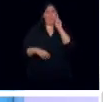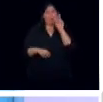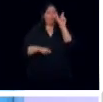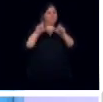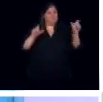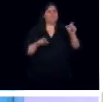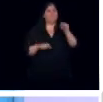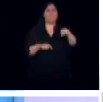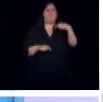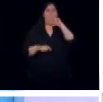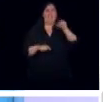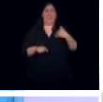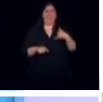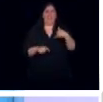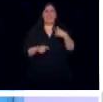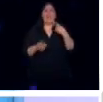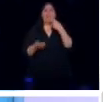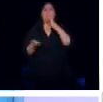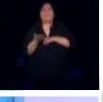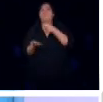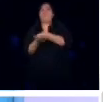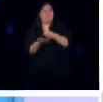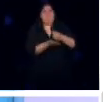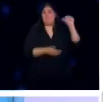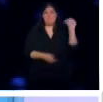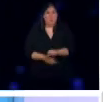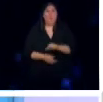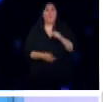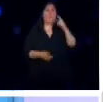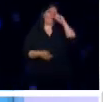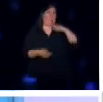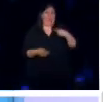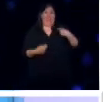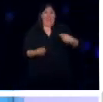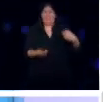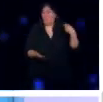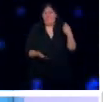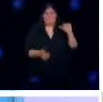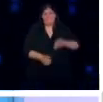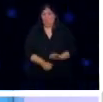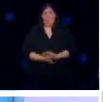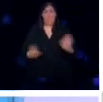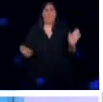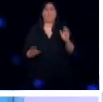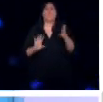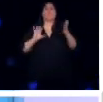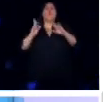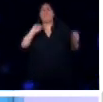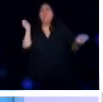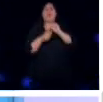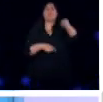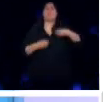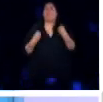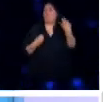Ciudad de Buenos Aires se pague 53 pesos un boleto de colectivo y en Rosario, Santa Fe o Córdoba 185. Sí. Y ellos decían, y que acá